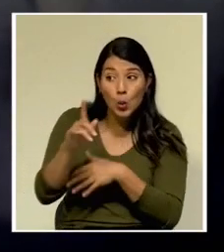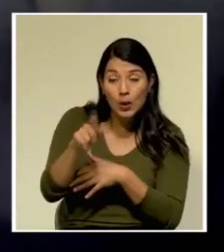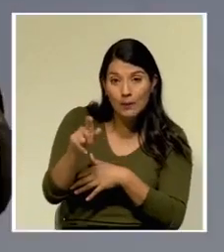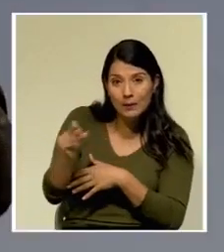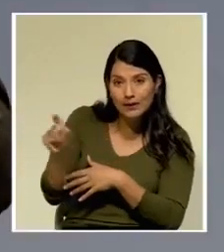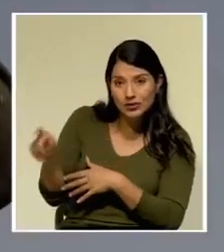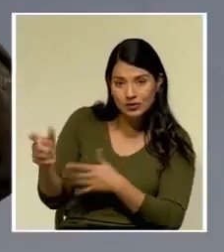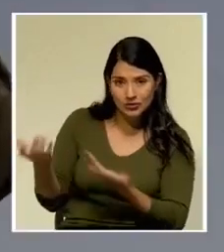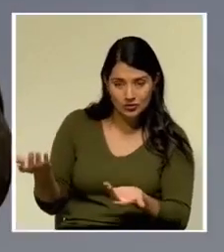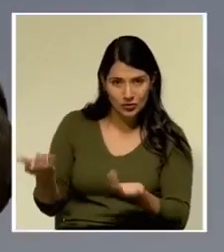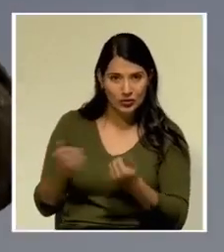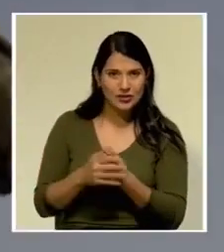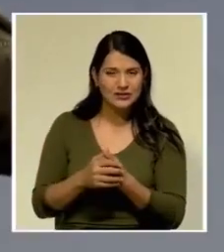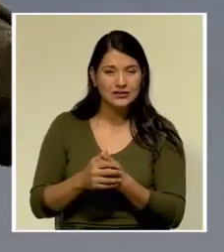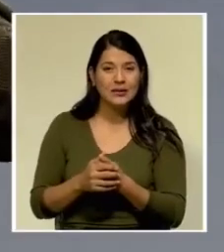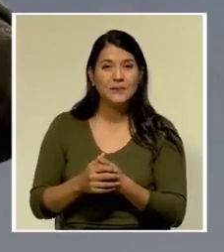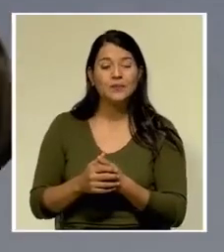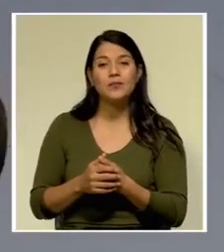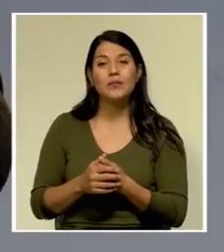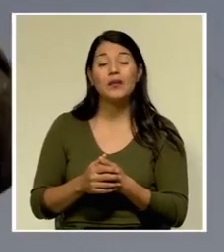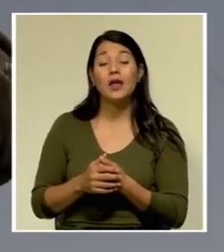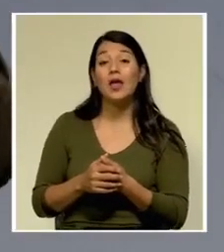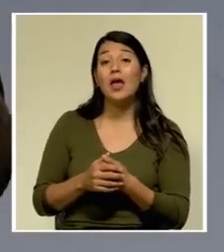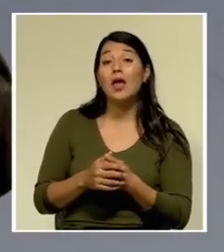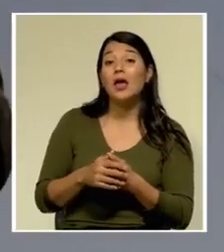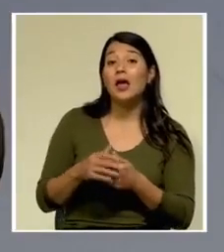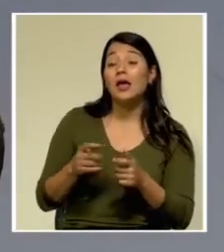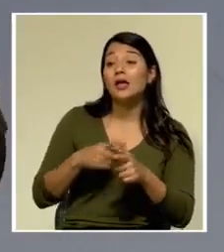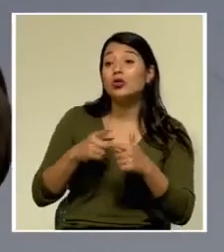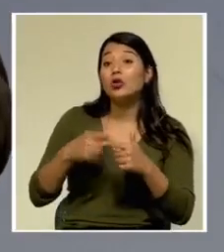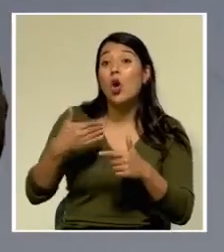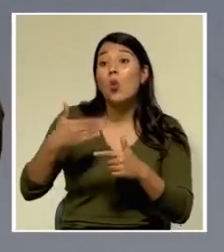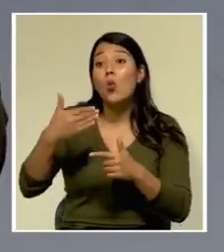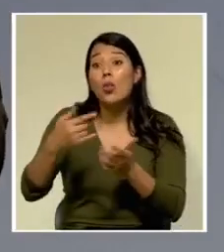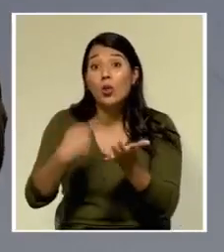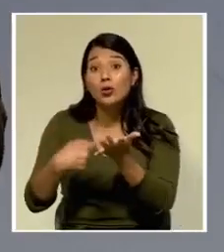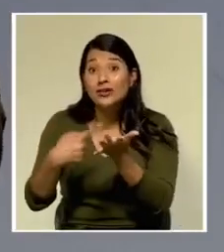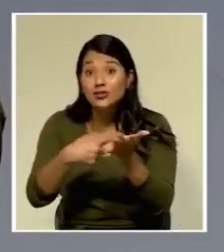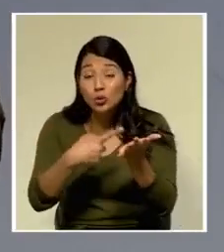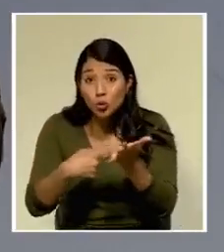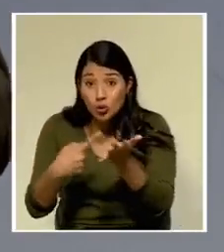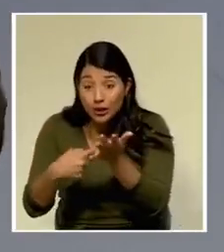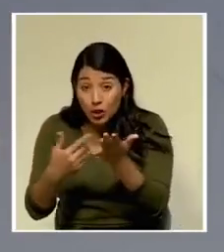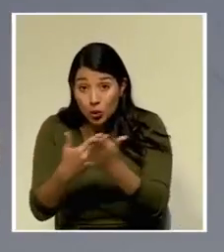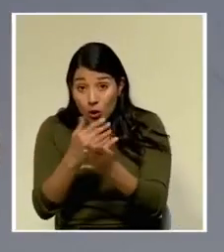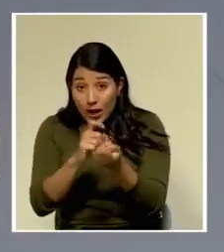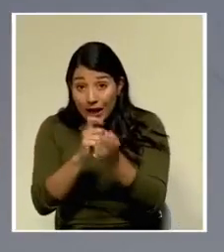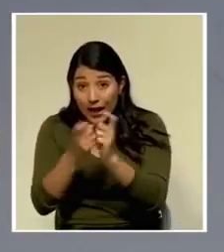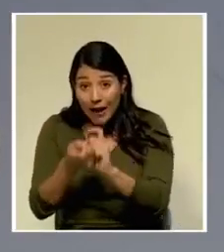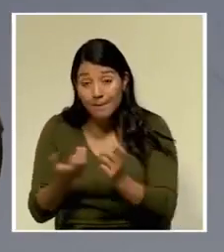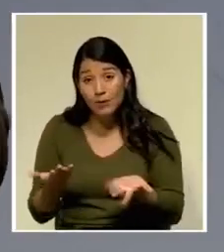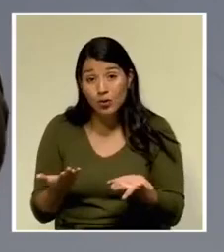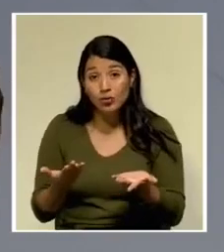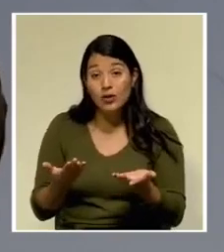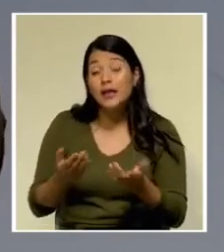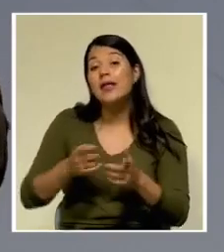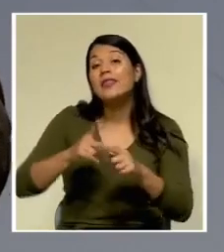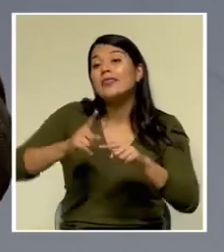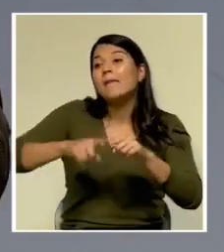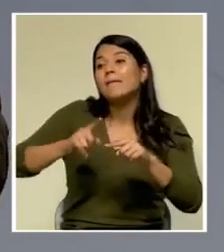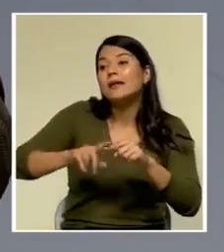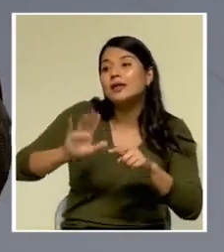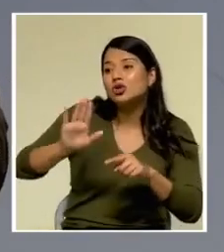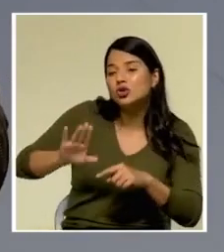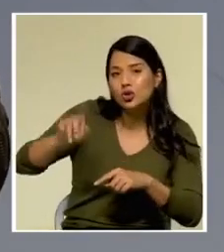acuerdo a la conveniencia de los actores que en el momento en que se discutan estas reformas tengan la mayoría presente en la